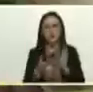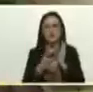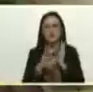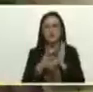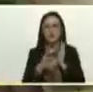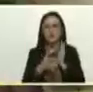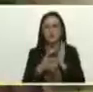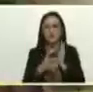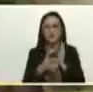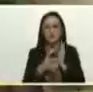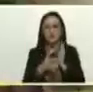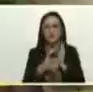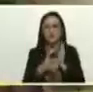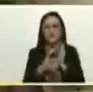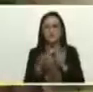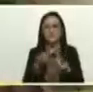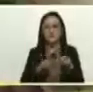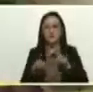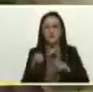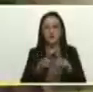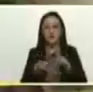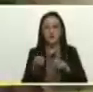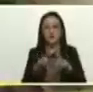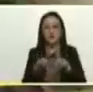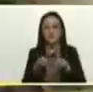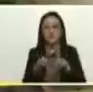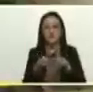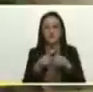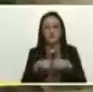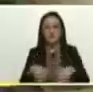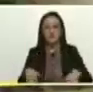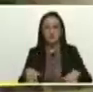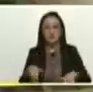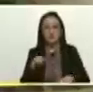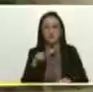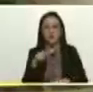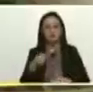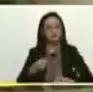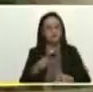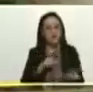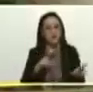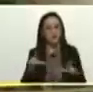tecnológicas, económicas, de infraestructura están dadas.